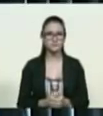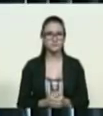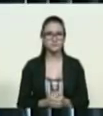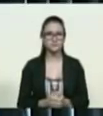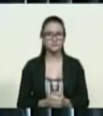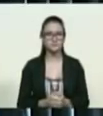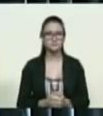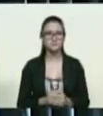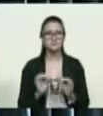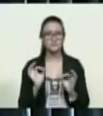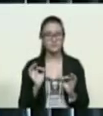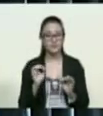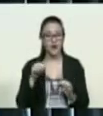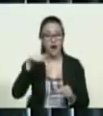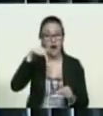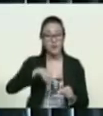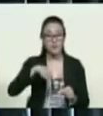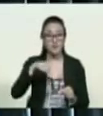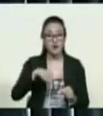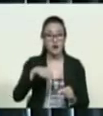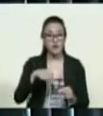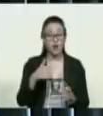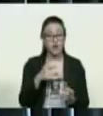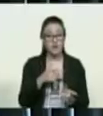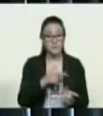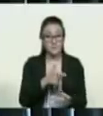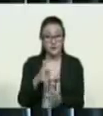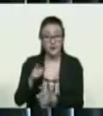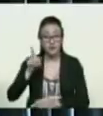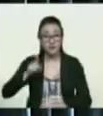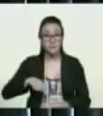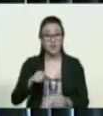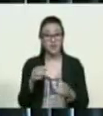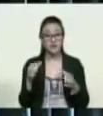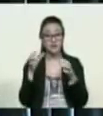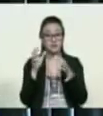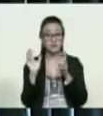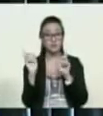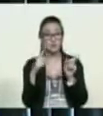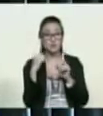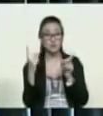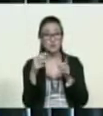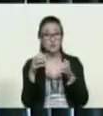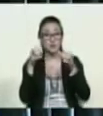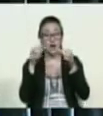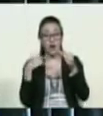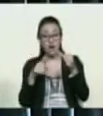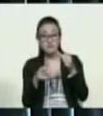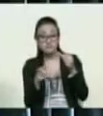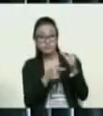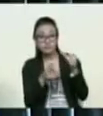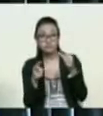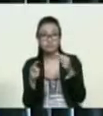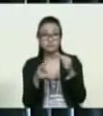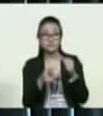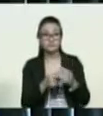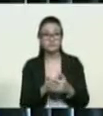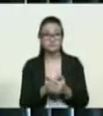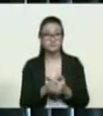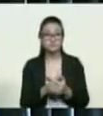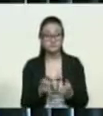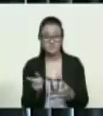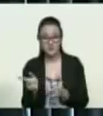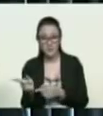estaba dirigida hacia abajo y tenía metralla, proyectiles de 8 milímetros, que iban a generar